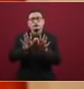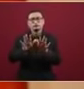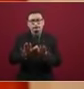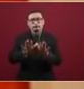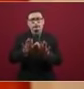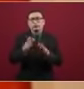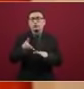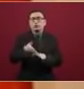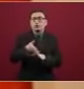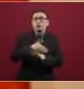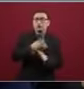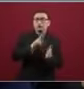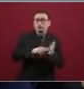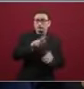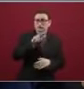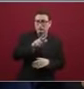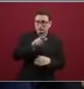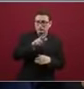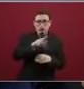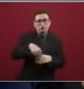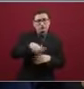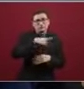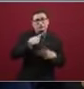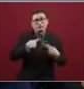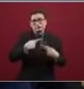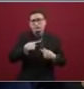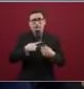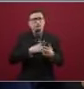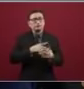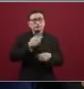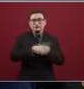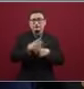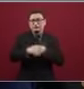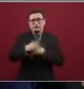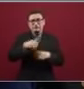al 2018 y que todavía…